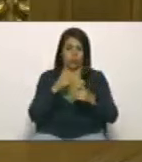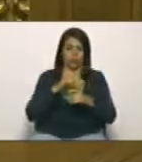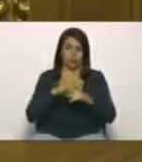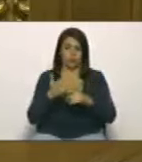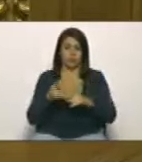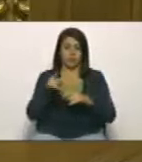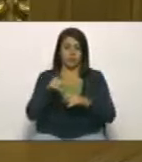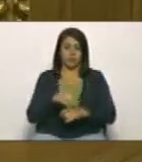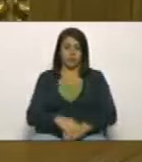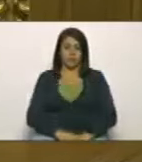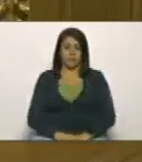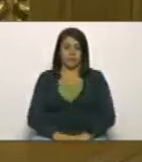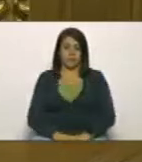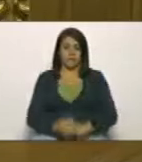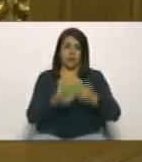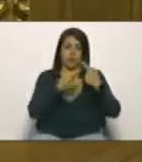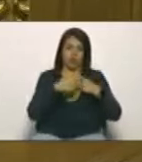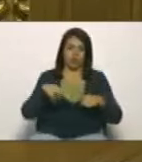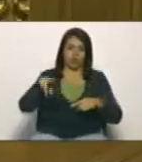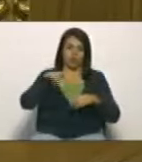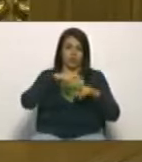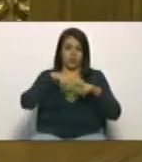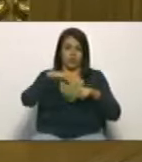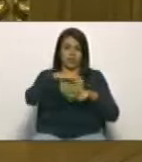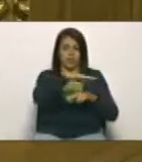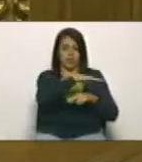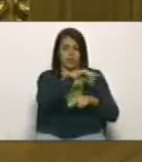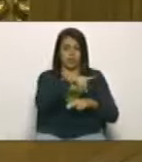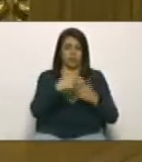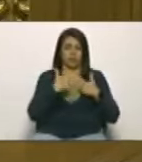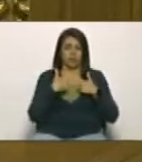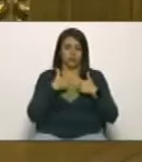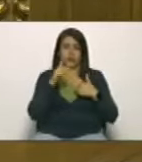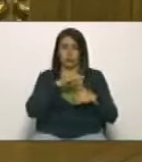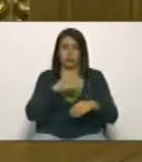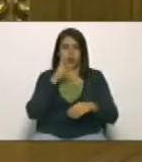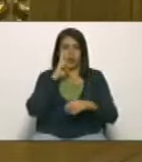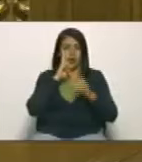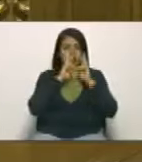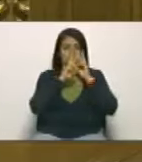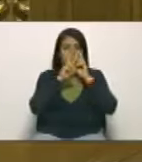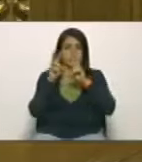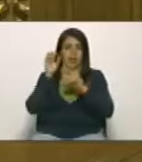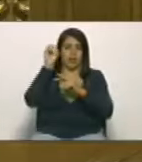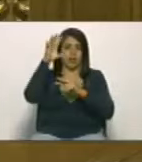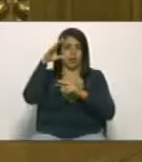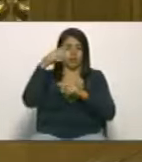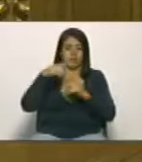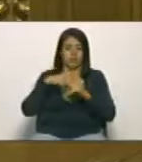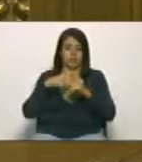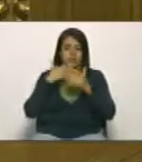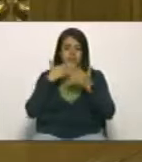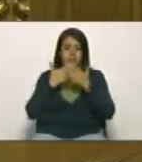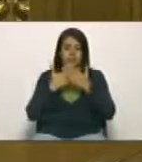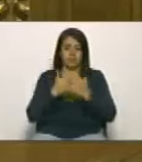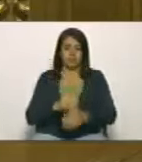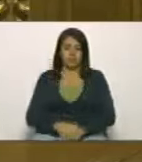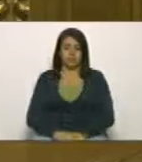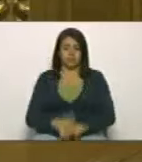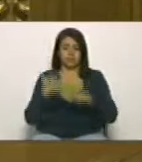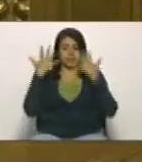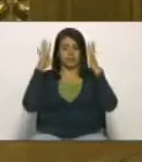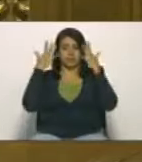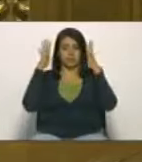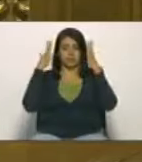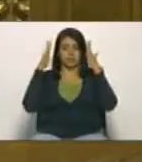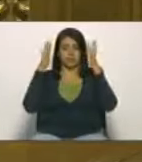por inanición, otro niño de Palestina no puede abrir los ojos y ver la luz del día. Gracias.